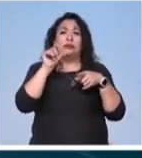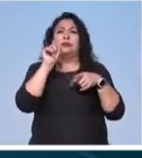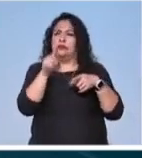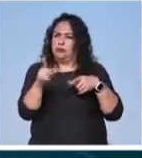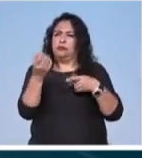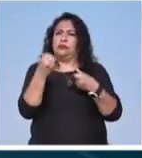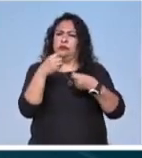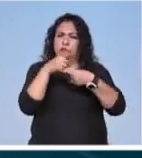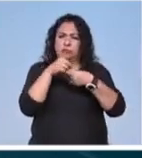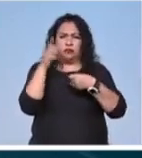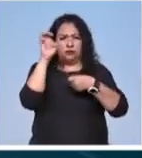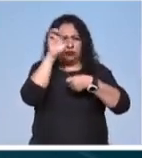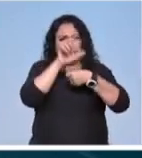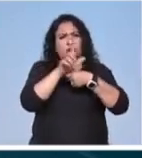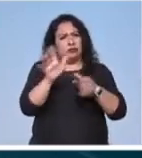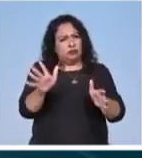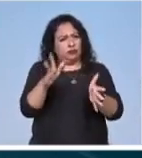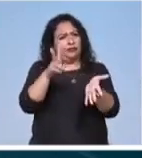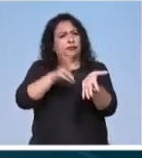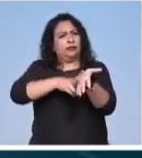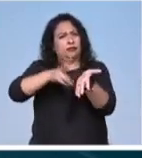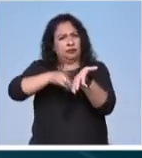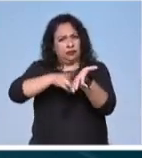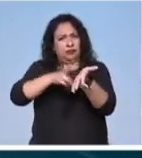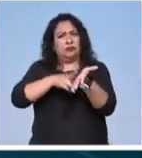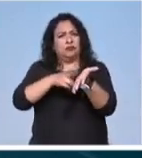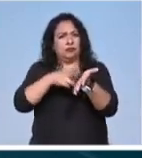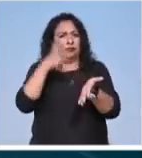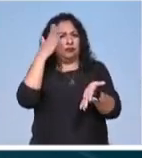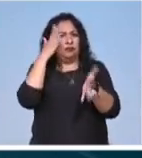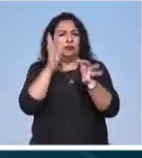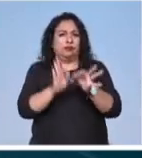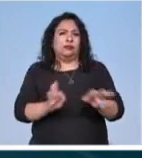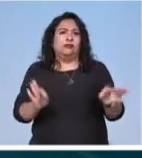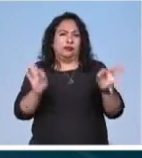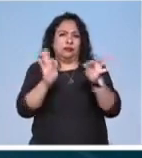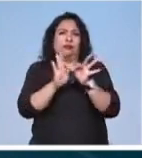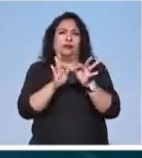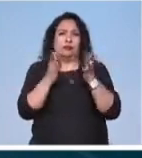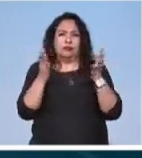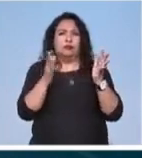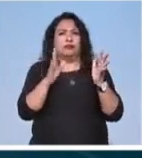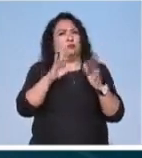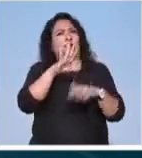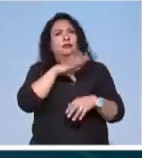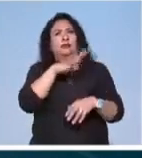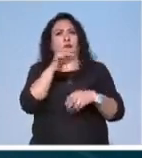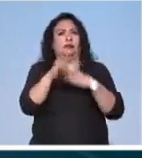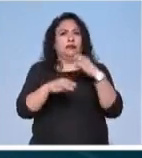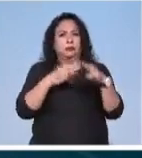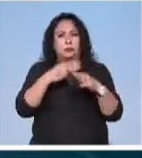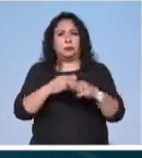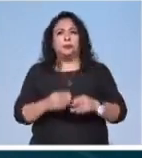sociedad cultural que promueve pues altos valores y principios que universales.